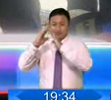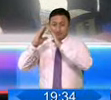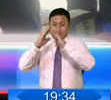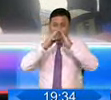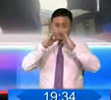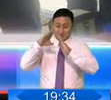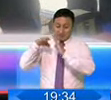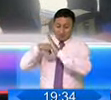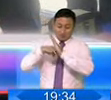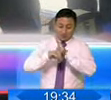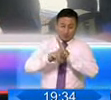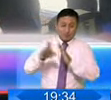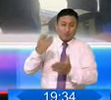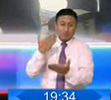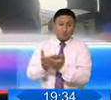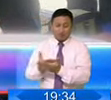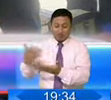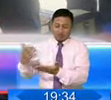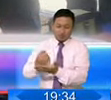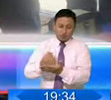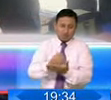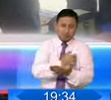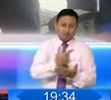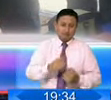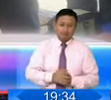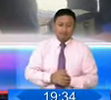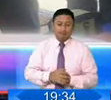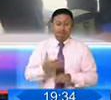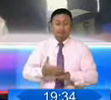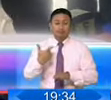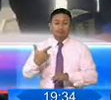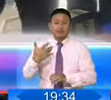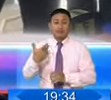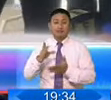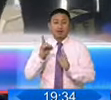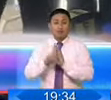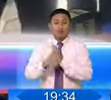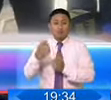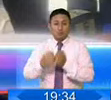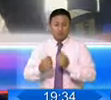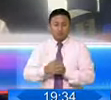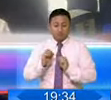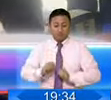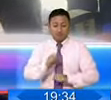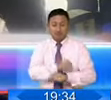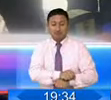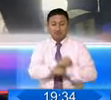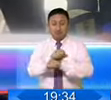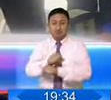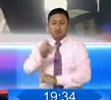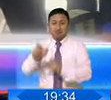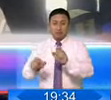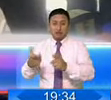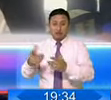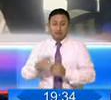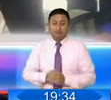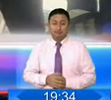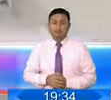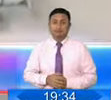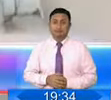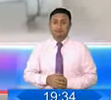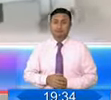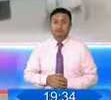recolectaron elementos de convicción asociativos con los eventos delictivos y condujo a la detención de los presuntos autores del